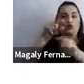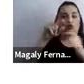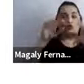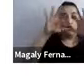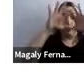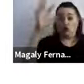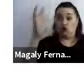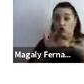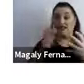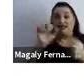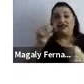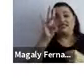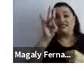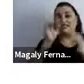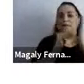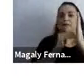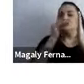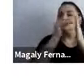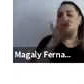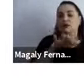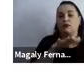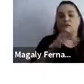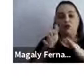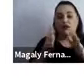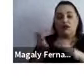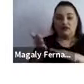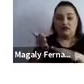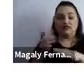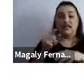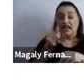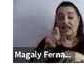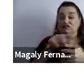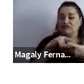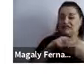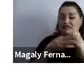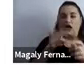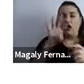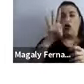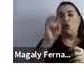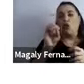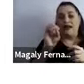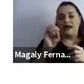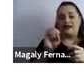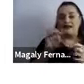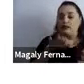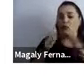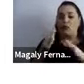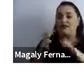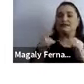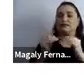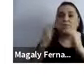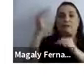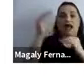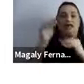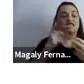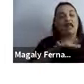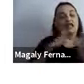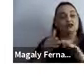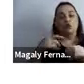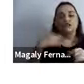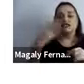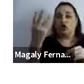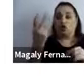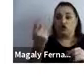17 millones de muertes. 17 millones de muertes, eso son casi 40 veces más que las muertes que hemos estado contando por